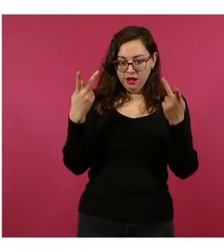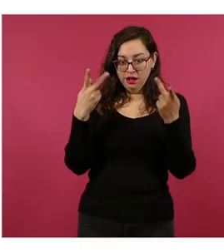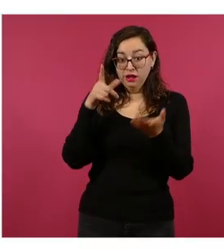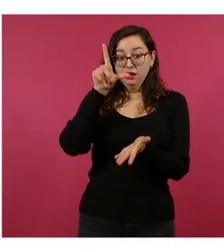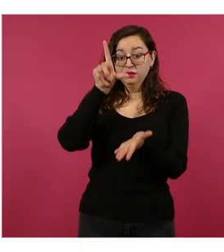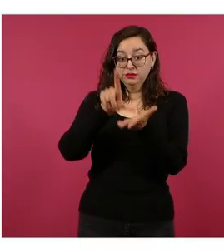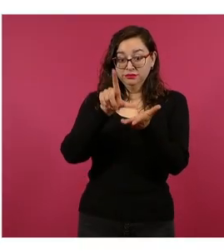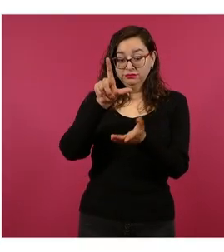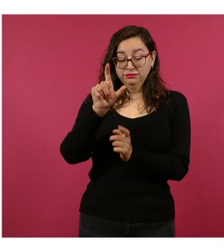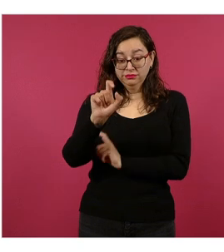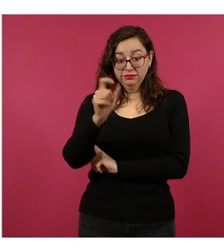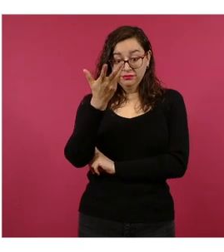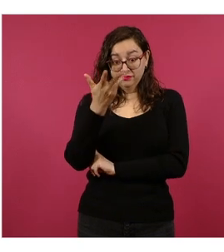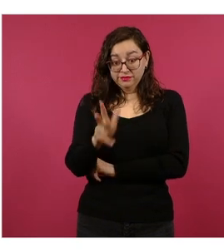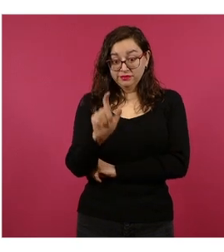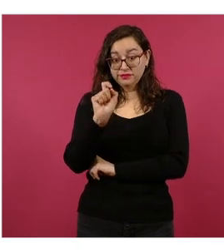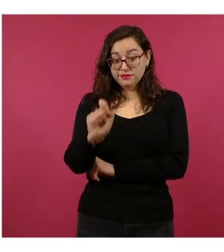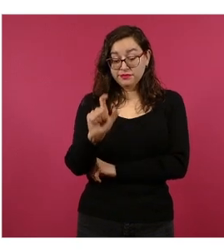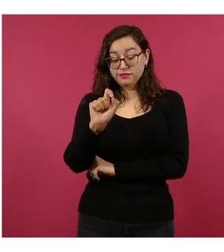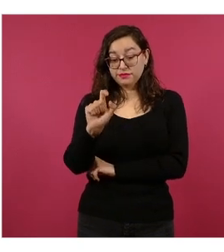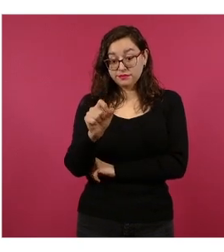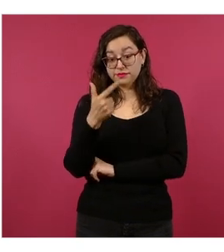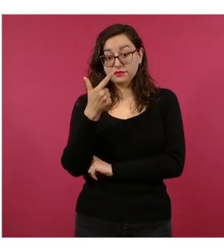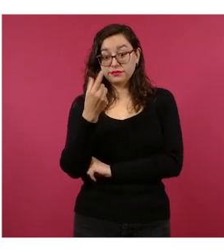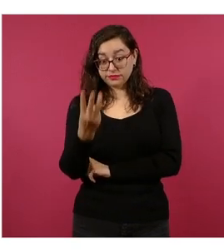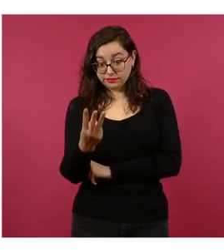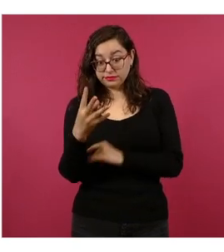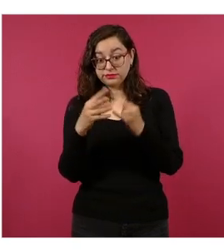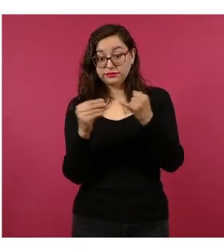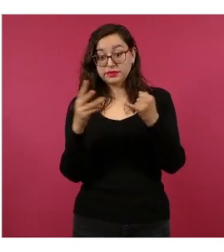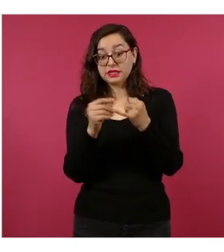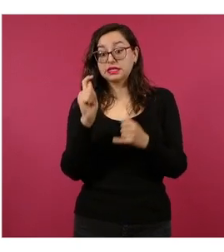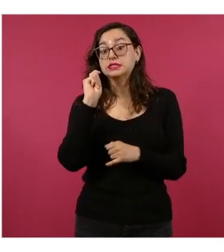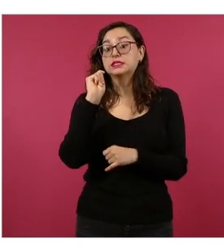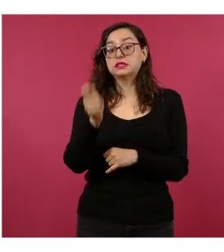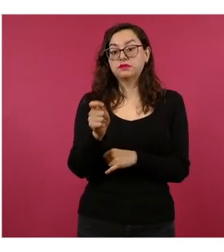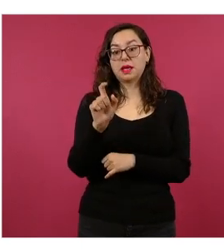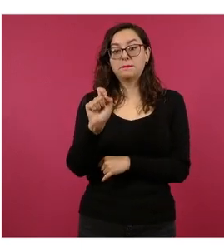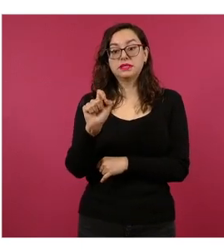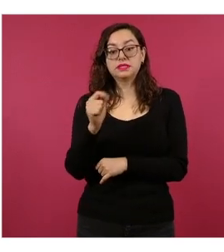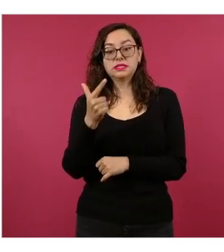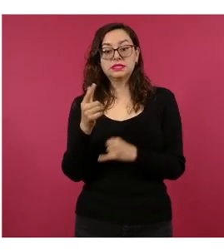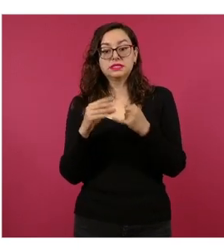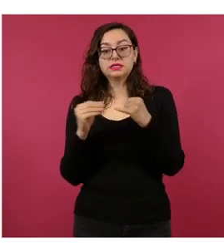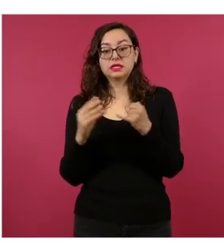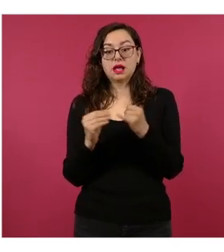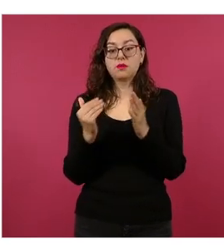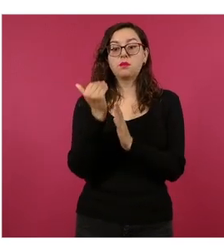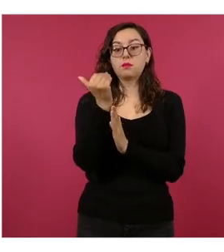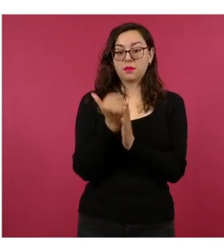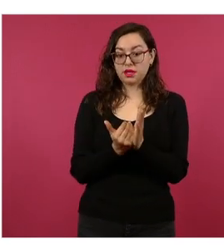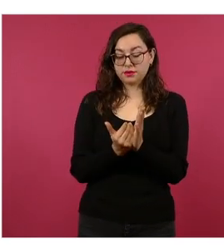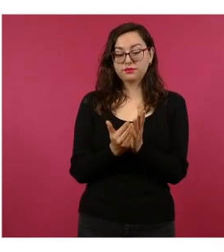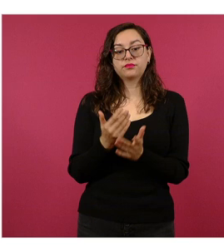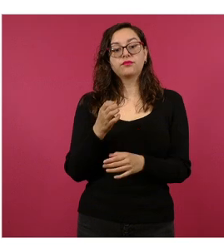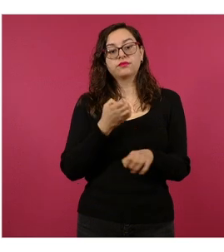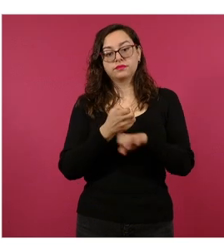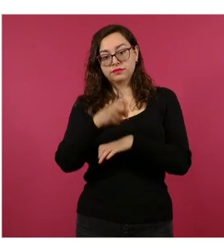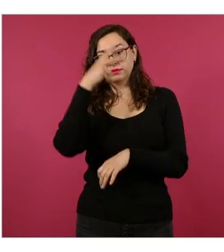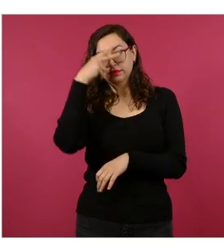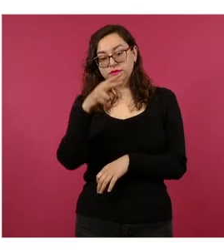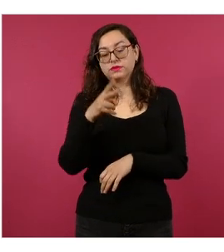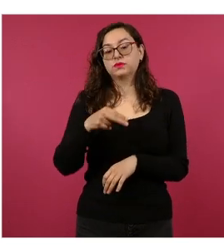centavos, 27 centavos por debajo del precio máximo en esa región, y tuvimos casos también en Estado de México, Nuevo León,